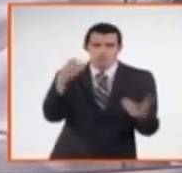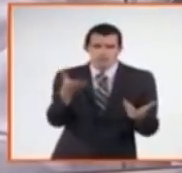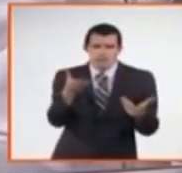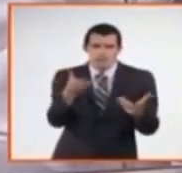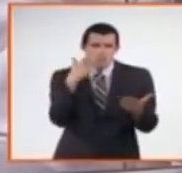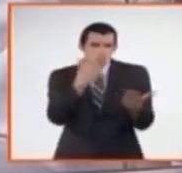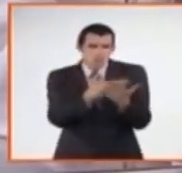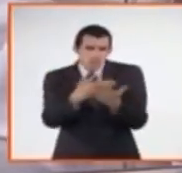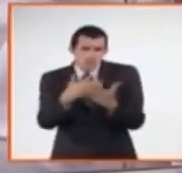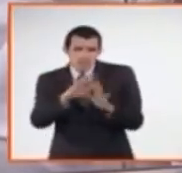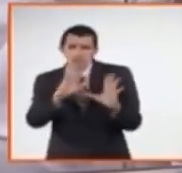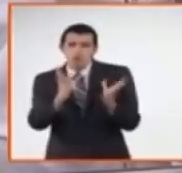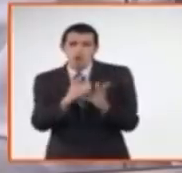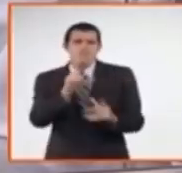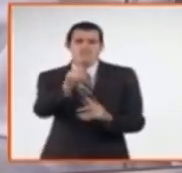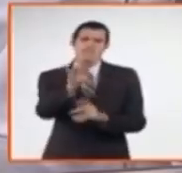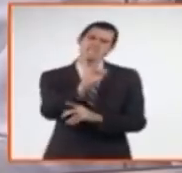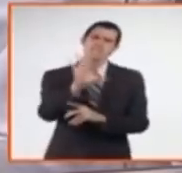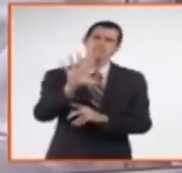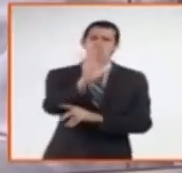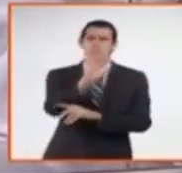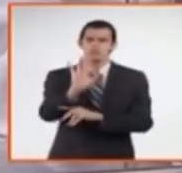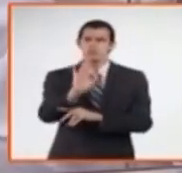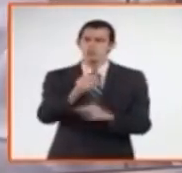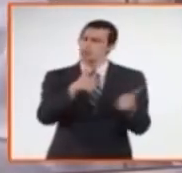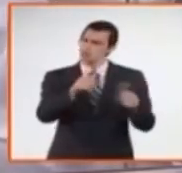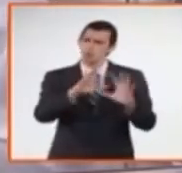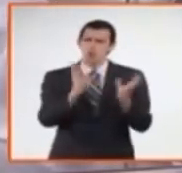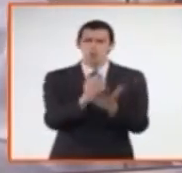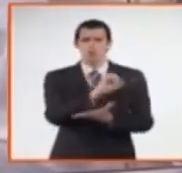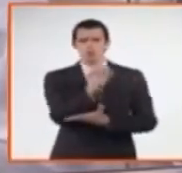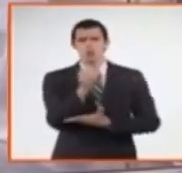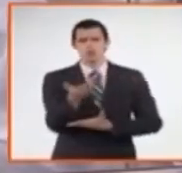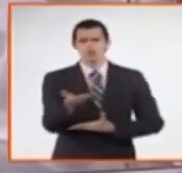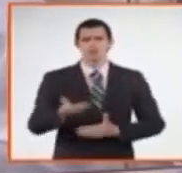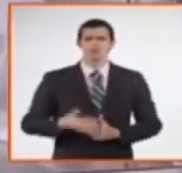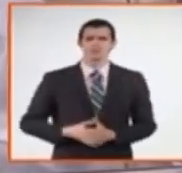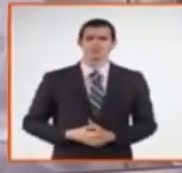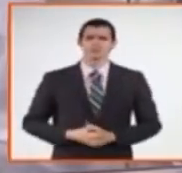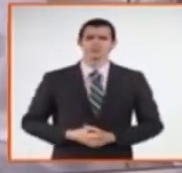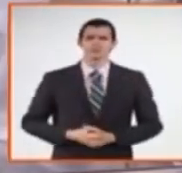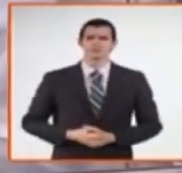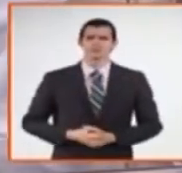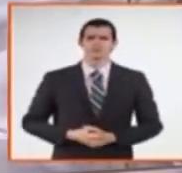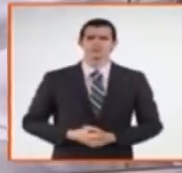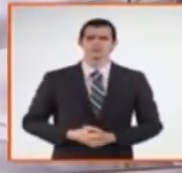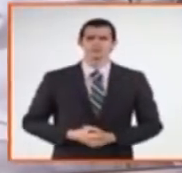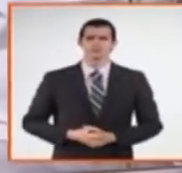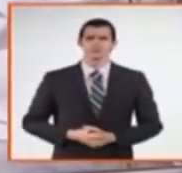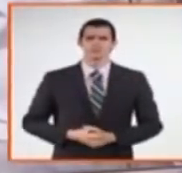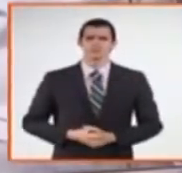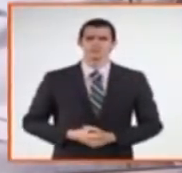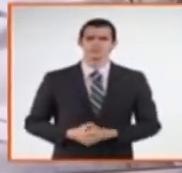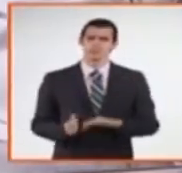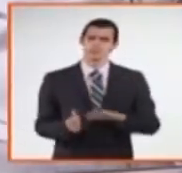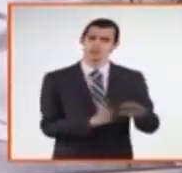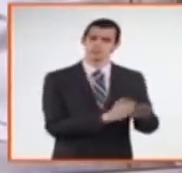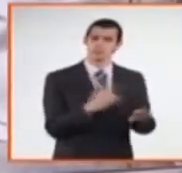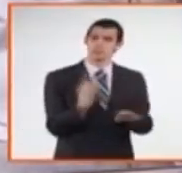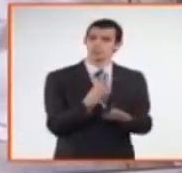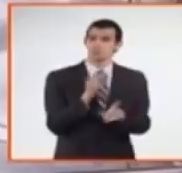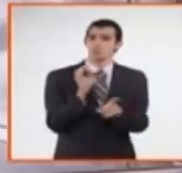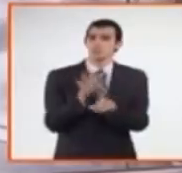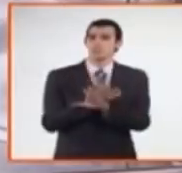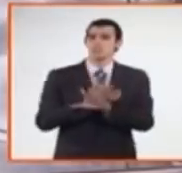para nosotros fue una gran alegría arrancar con la pediatría ahora que ha pasado un